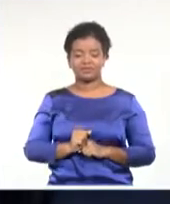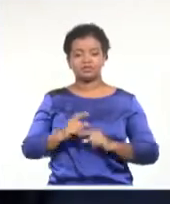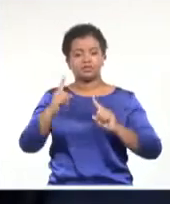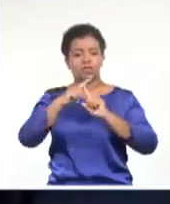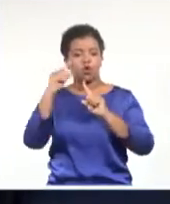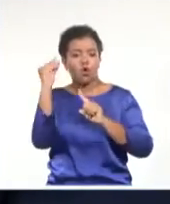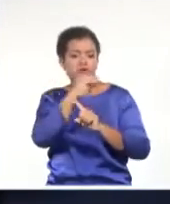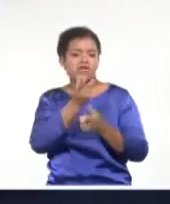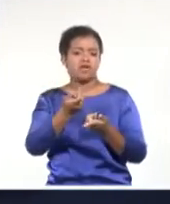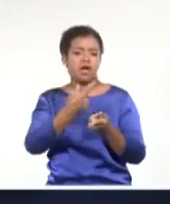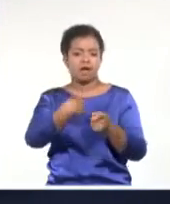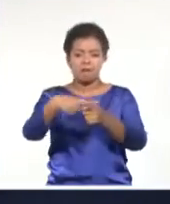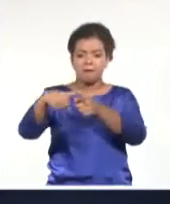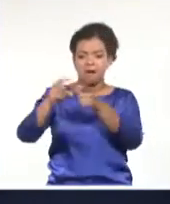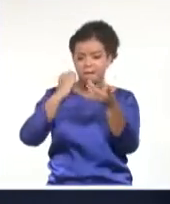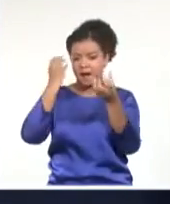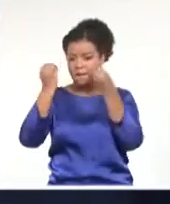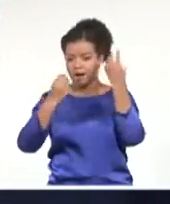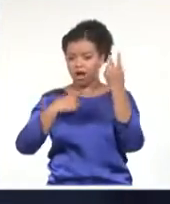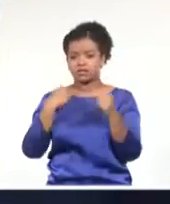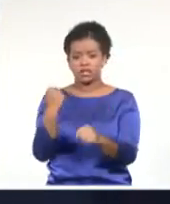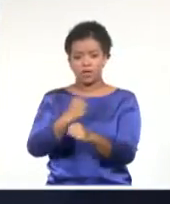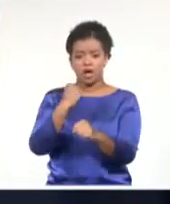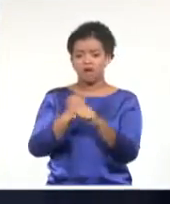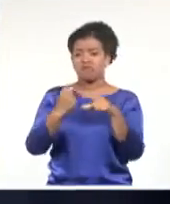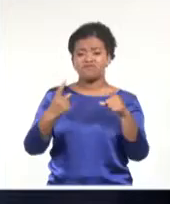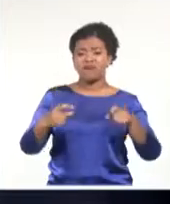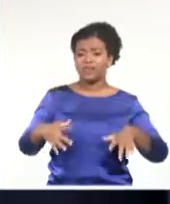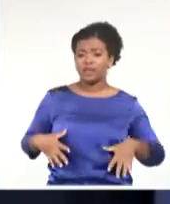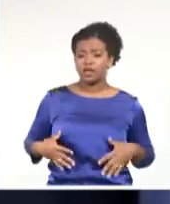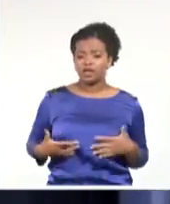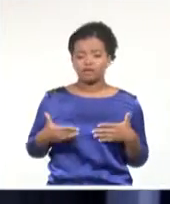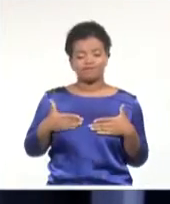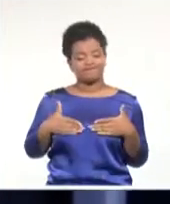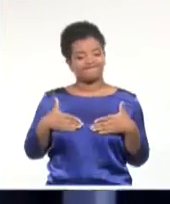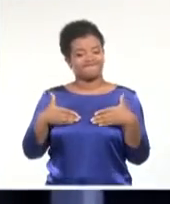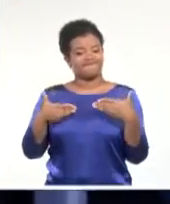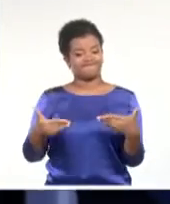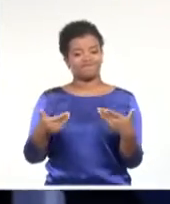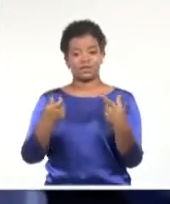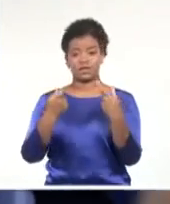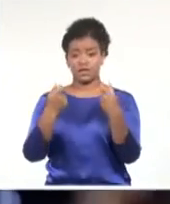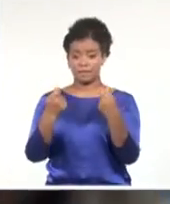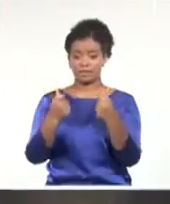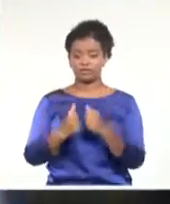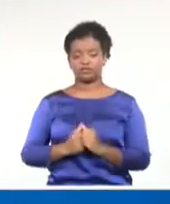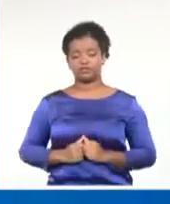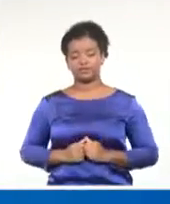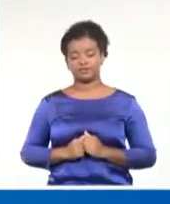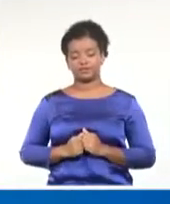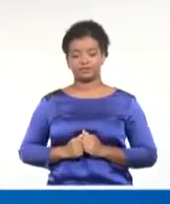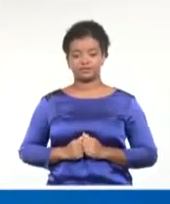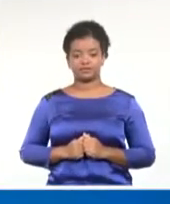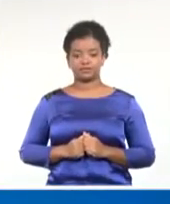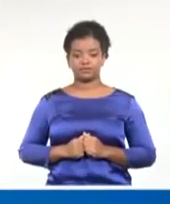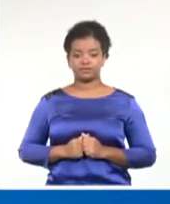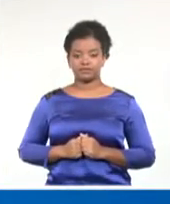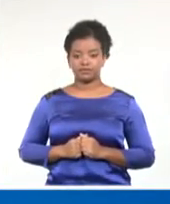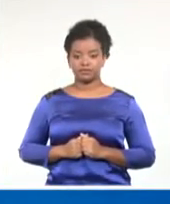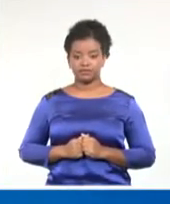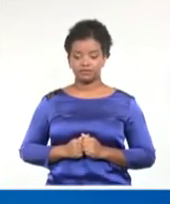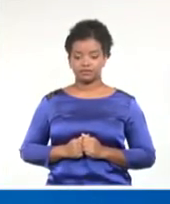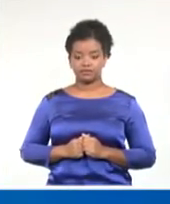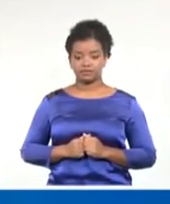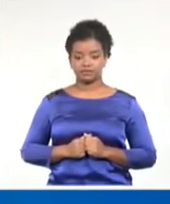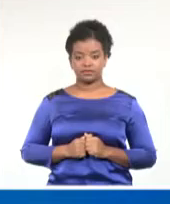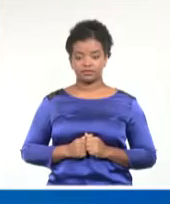y las herramientas para actuar. Solo se necesita voluntad política e inversión, destacó el titular de la ONU. Sobre esa base